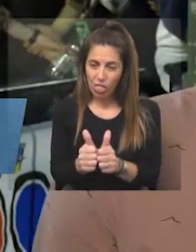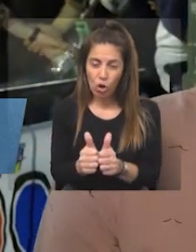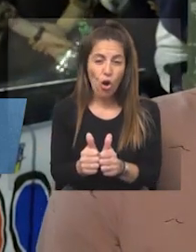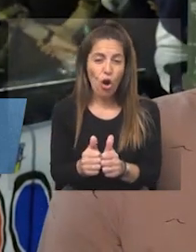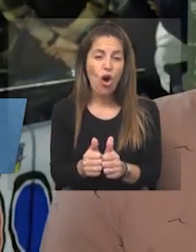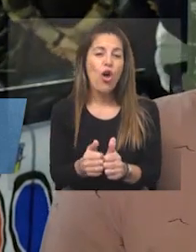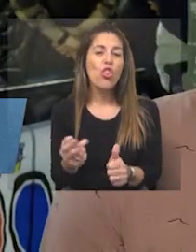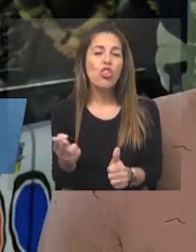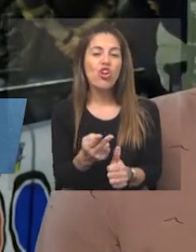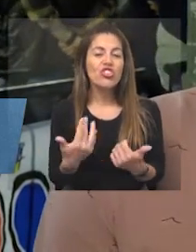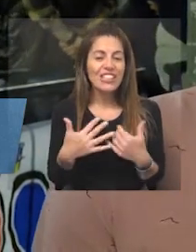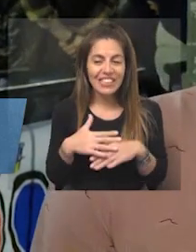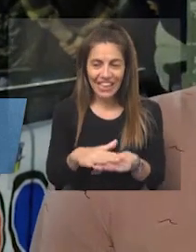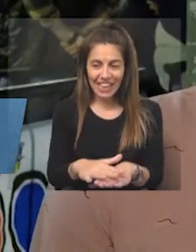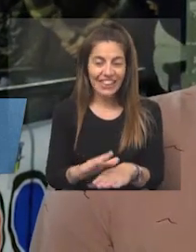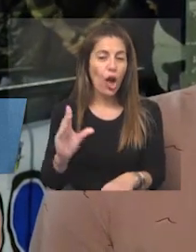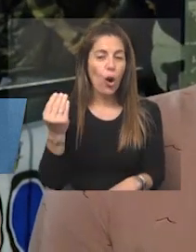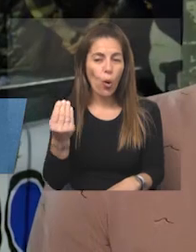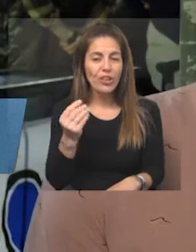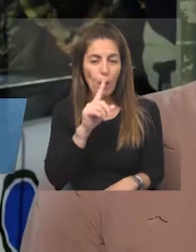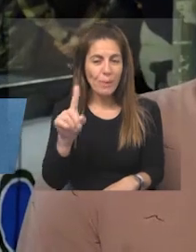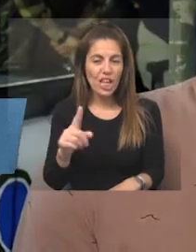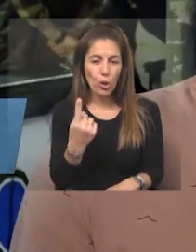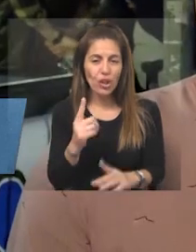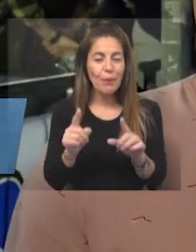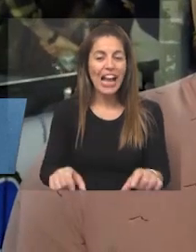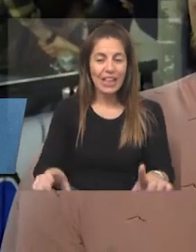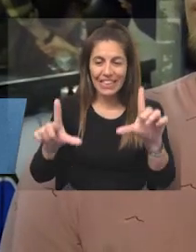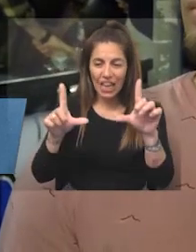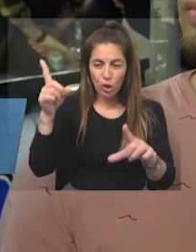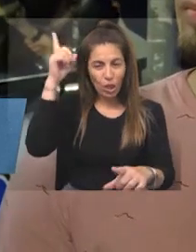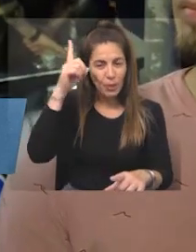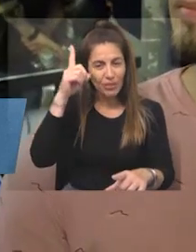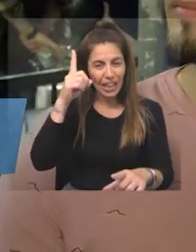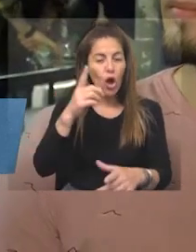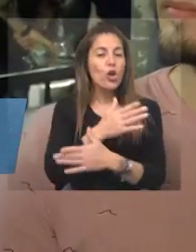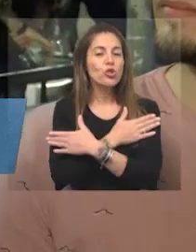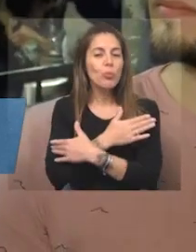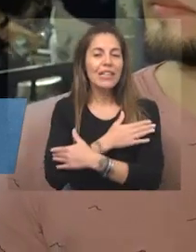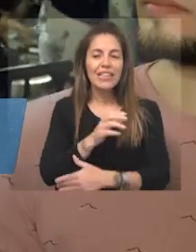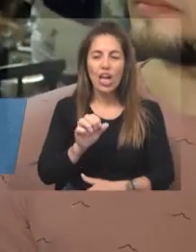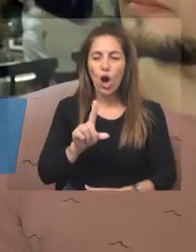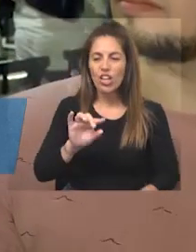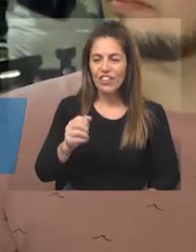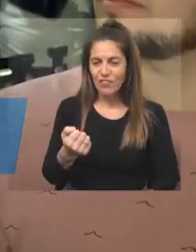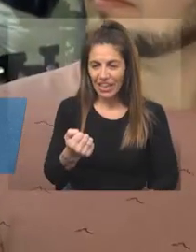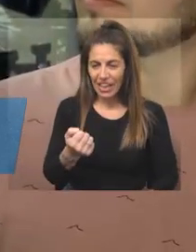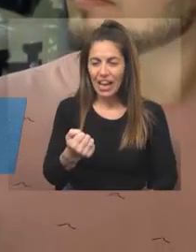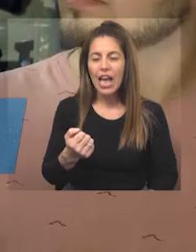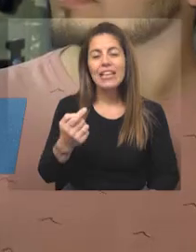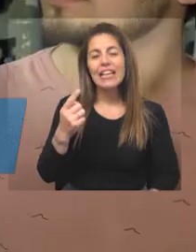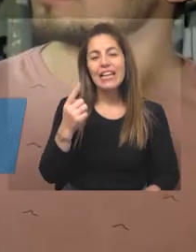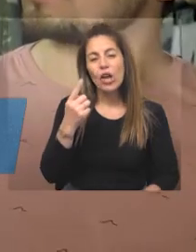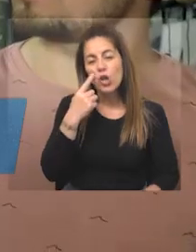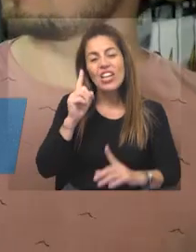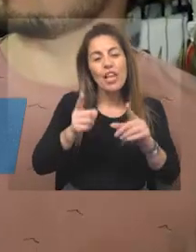son integrantes de la juventud de la 1uo pero también candidatos a diputados son suplentes de Ana Olivera y conocer también un poco la mirada